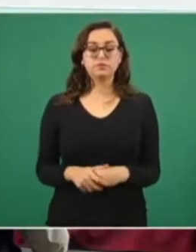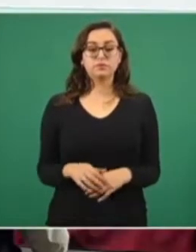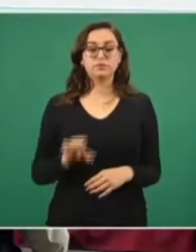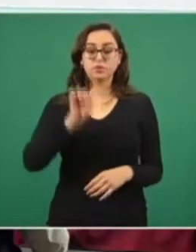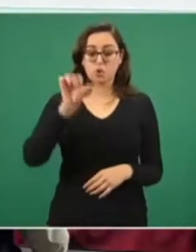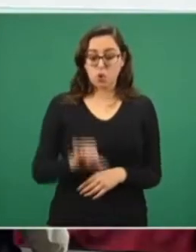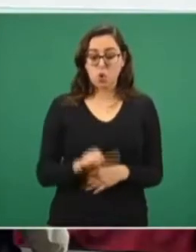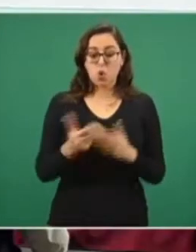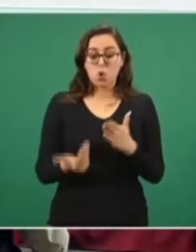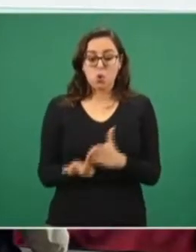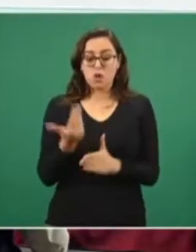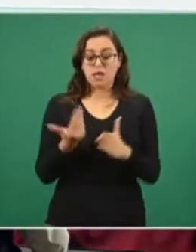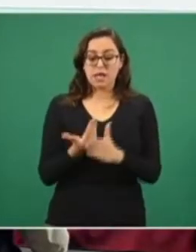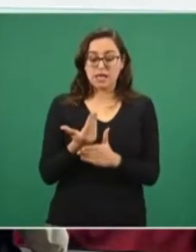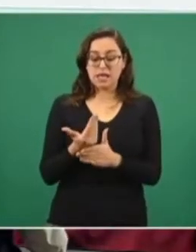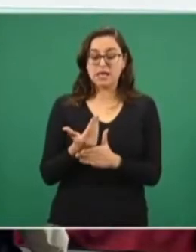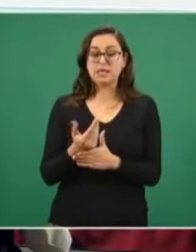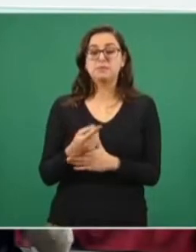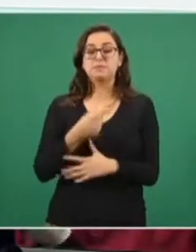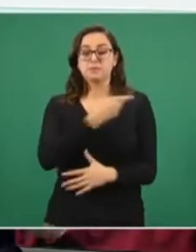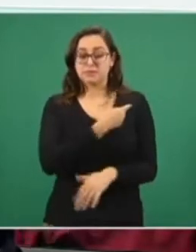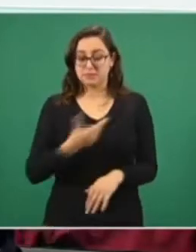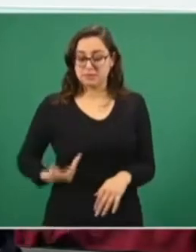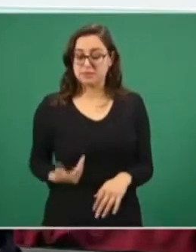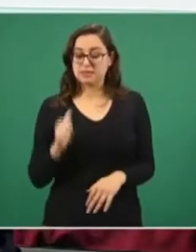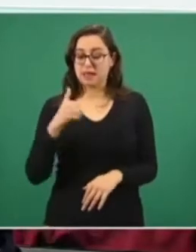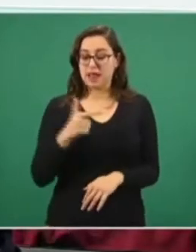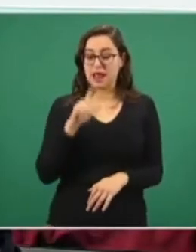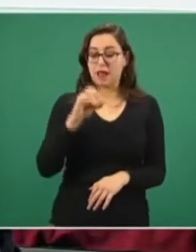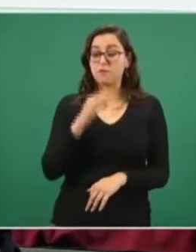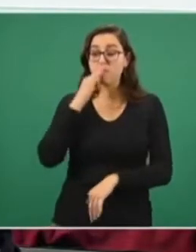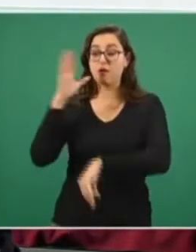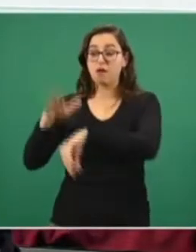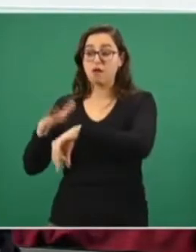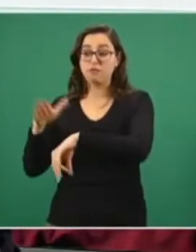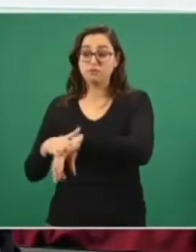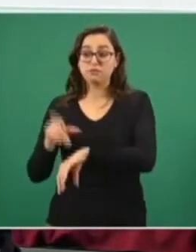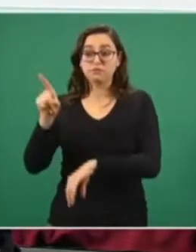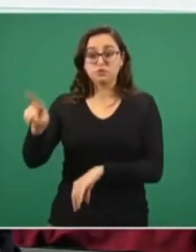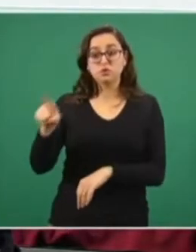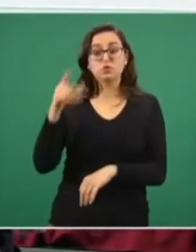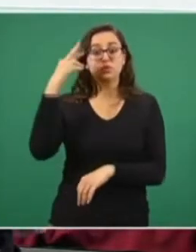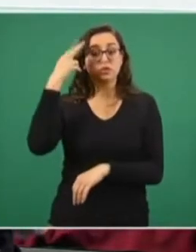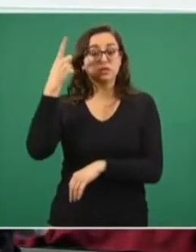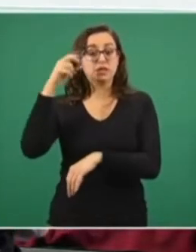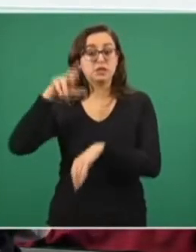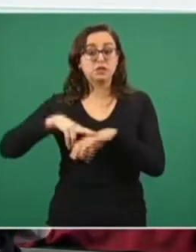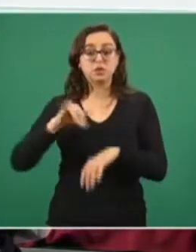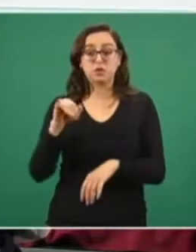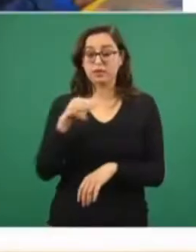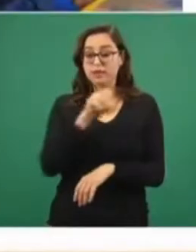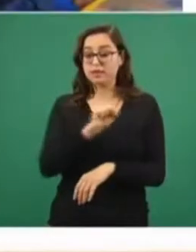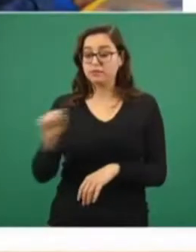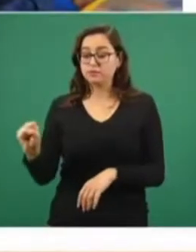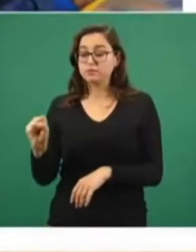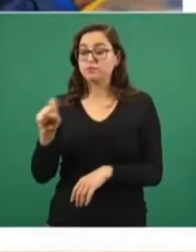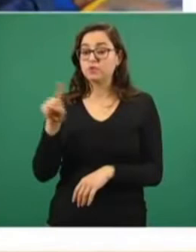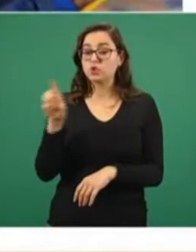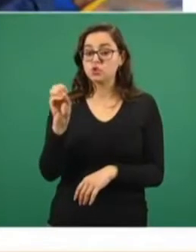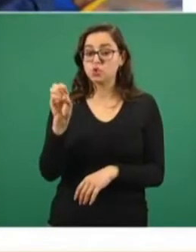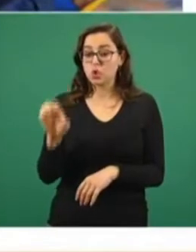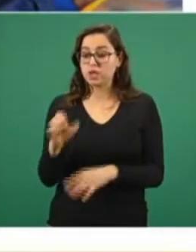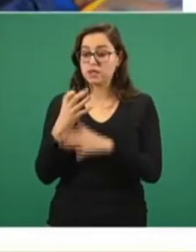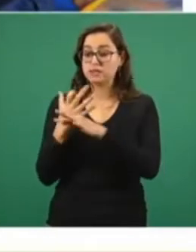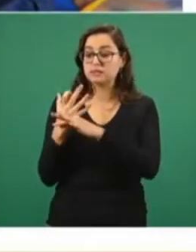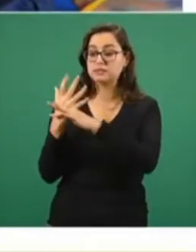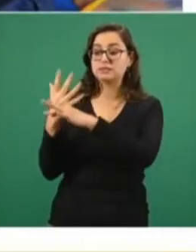encargó al maestro Zoe Robledo, director del IMSS, que presentara una actualización del bono COVID. Esta actualización